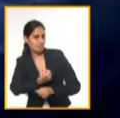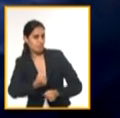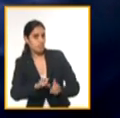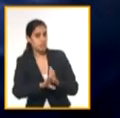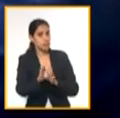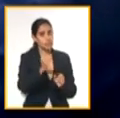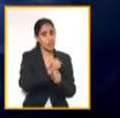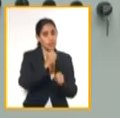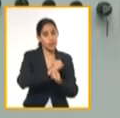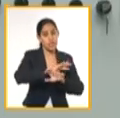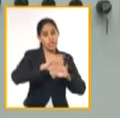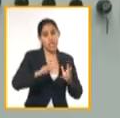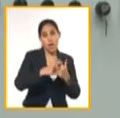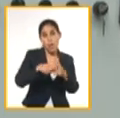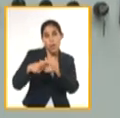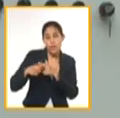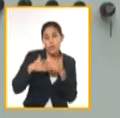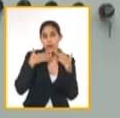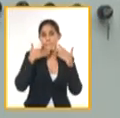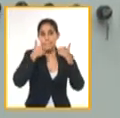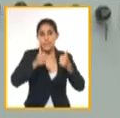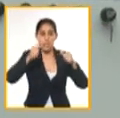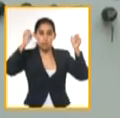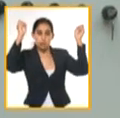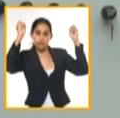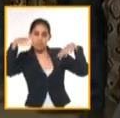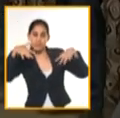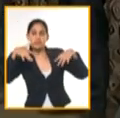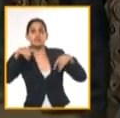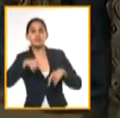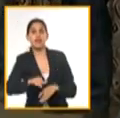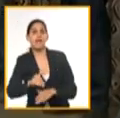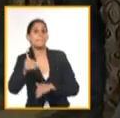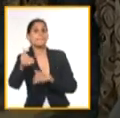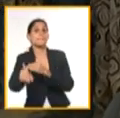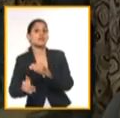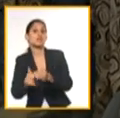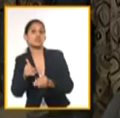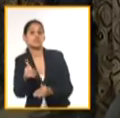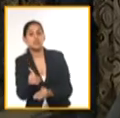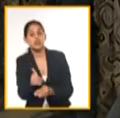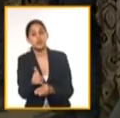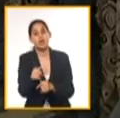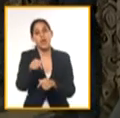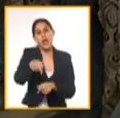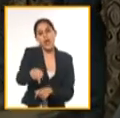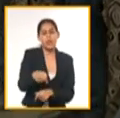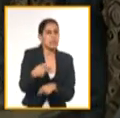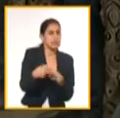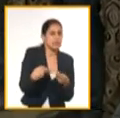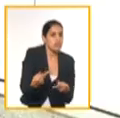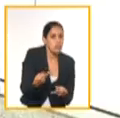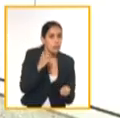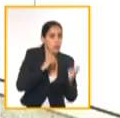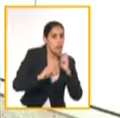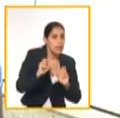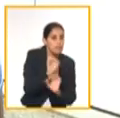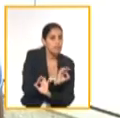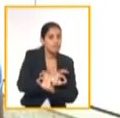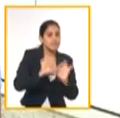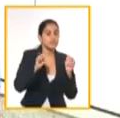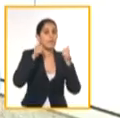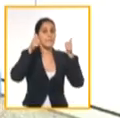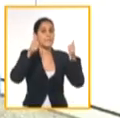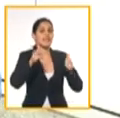avería que había y ya tenemos servicio planta, ya estamos comenzando el proceso de arranque. En estos momentos estamos buscando mejorar la calidad del agua para